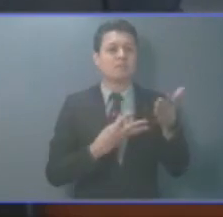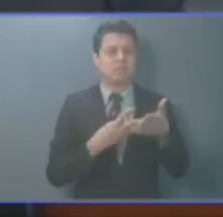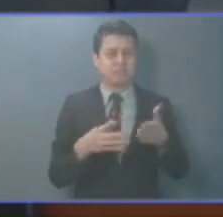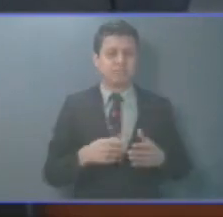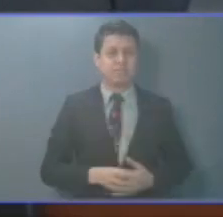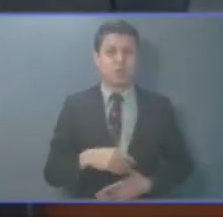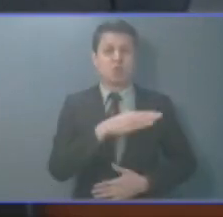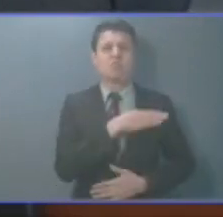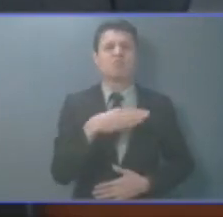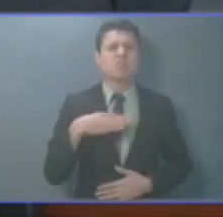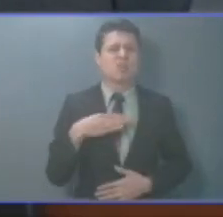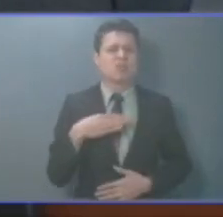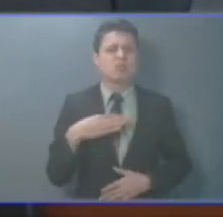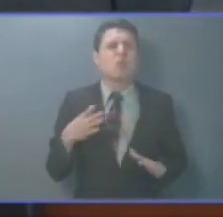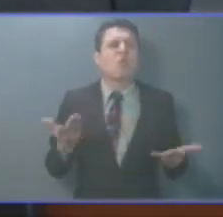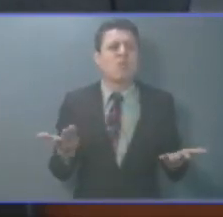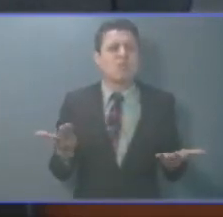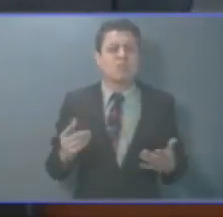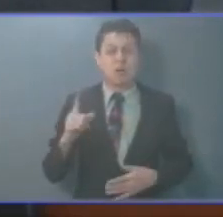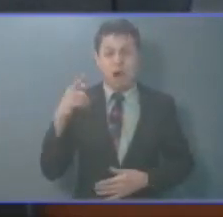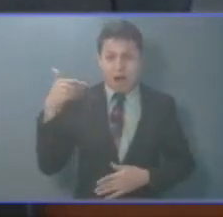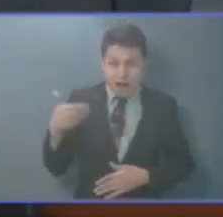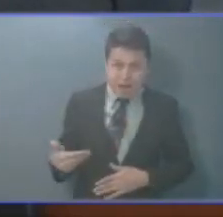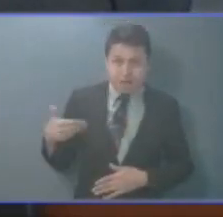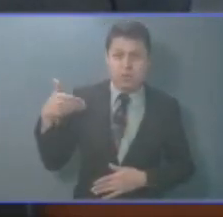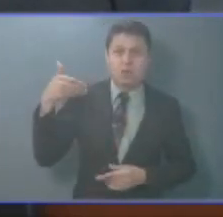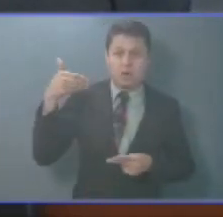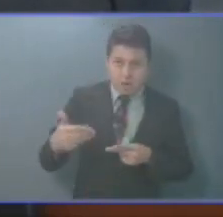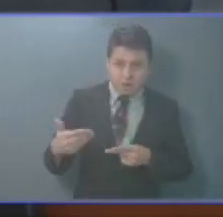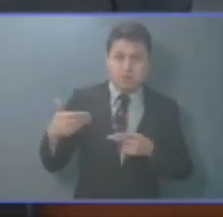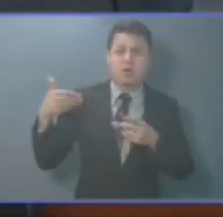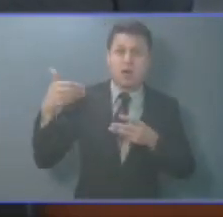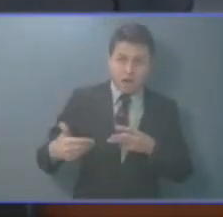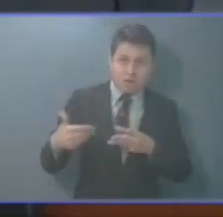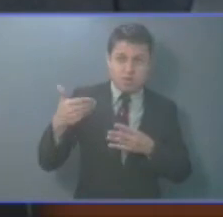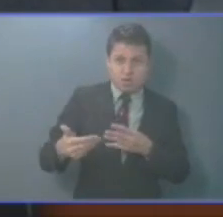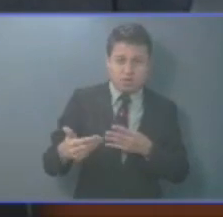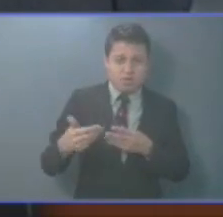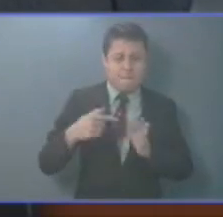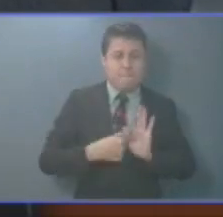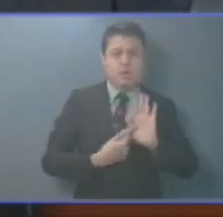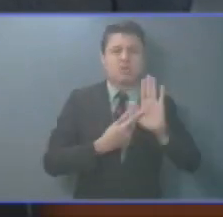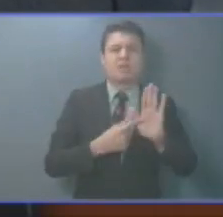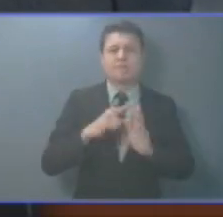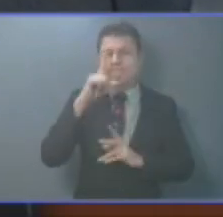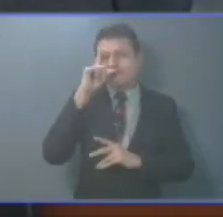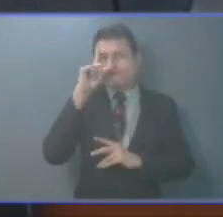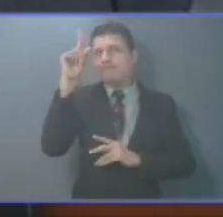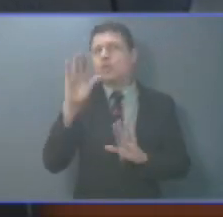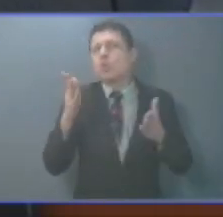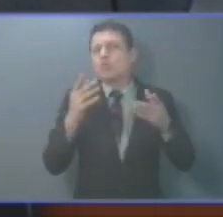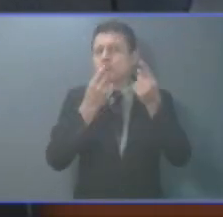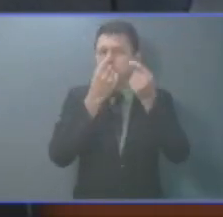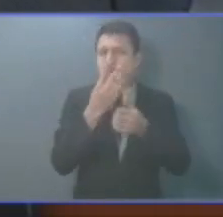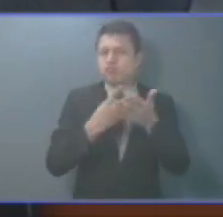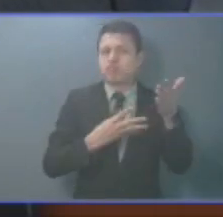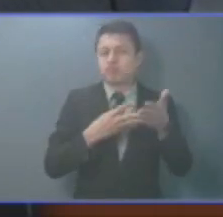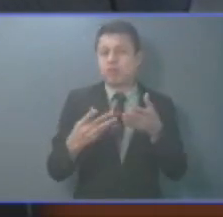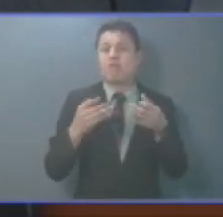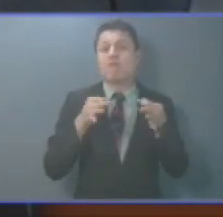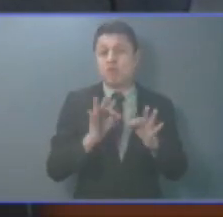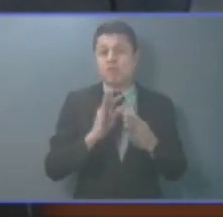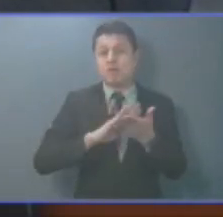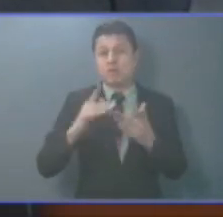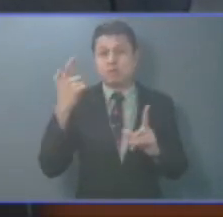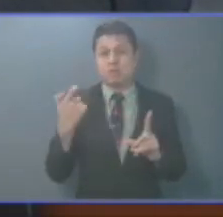El CONAIPD elaborará anualmente su presupuesto de funcionamiento y régimen de salarios, incluyendo el financiamiento